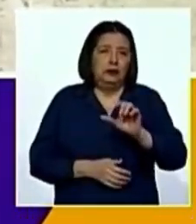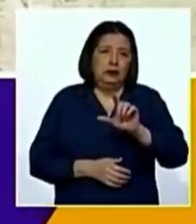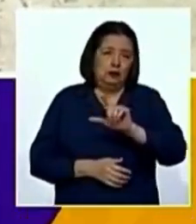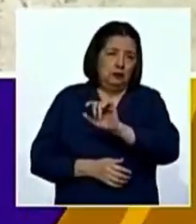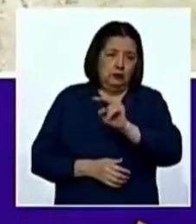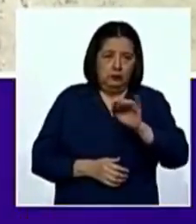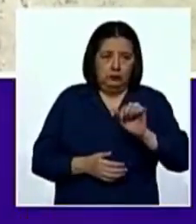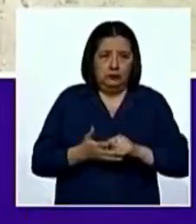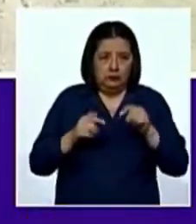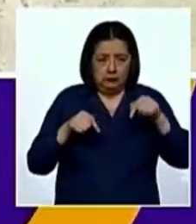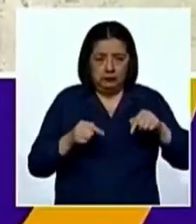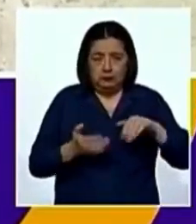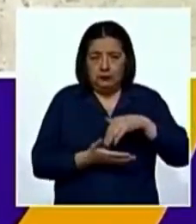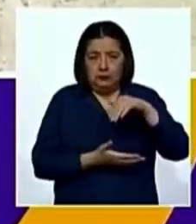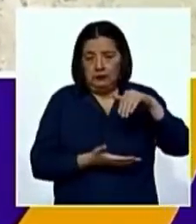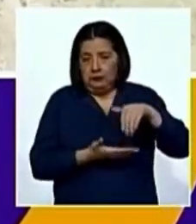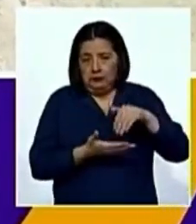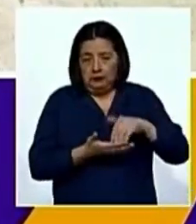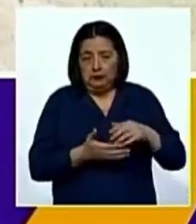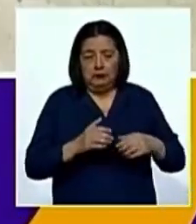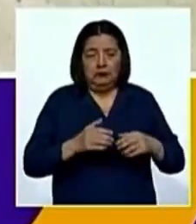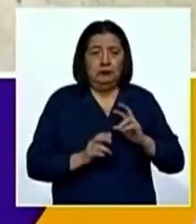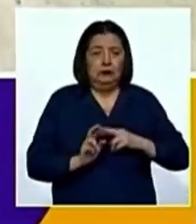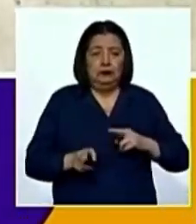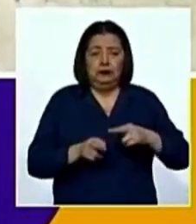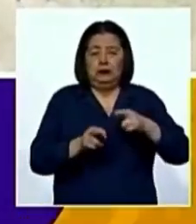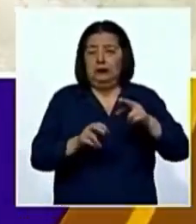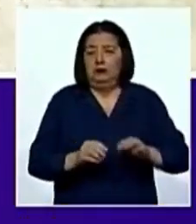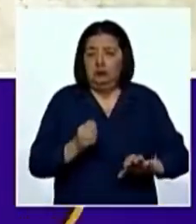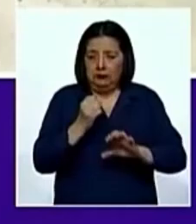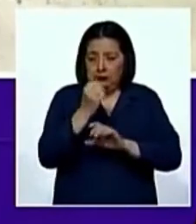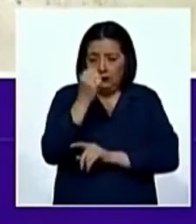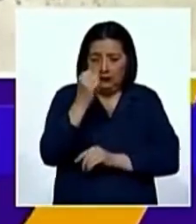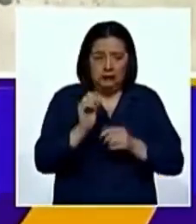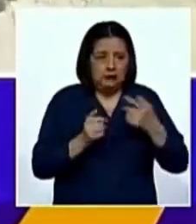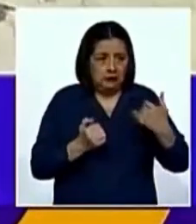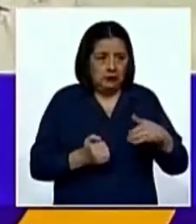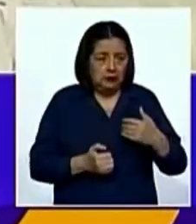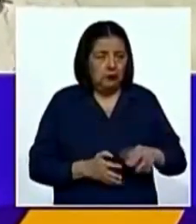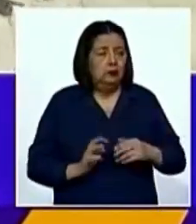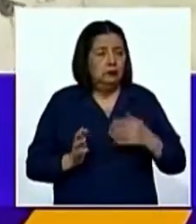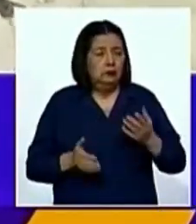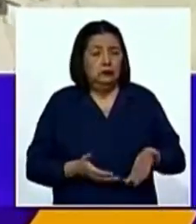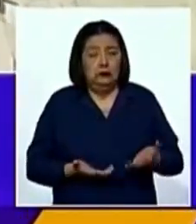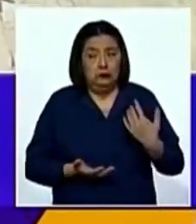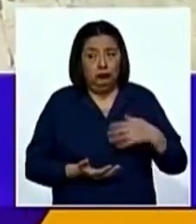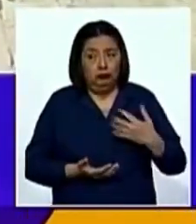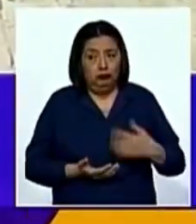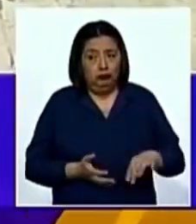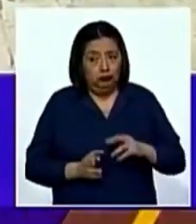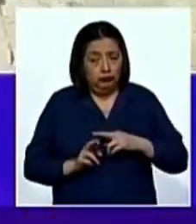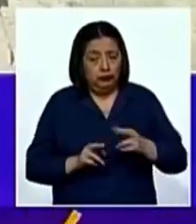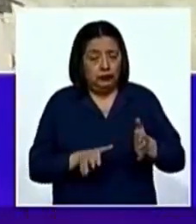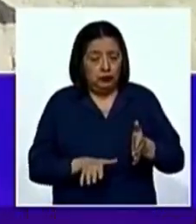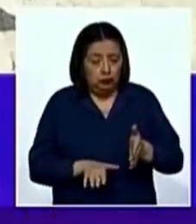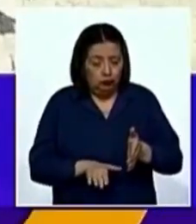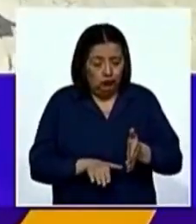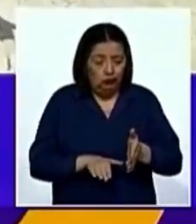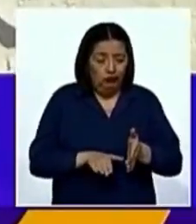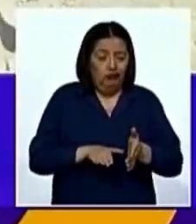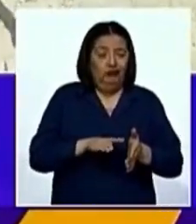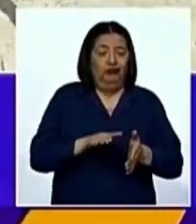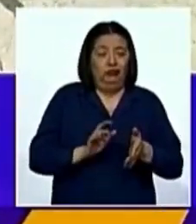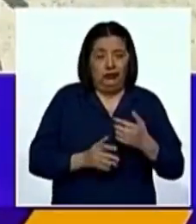estamos en el centro del río Cañete, que el día de hoy ha registrado su caudal más alto en lo que va de